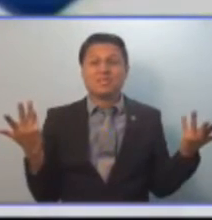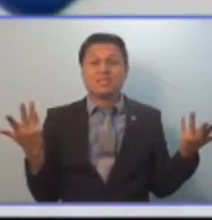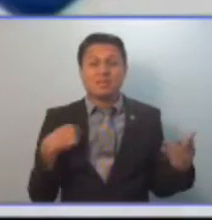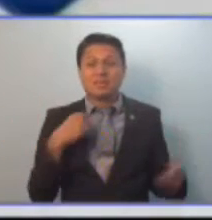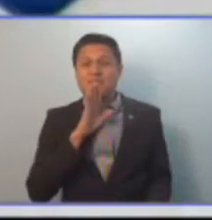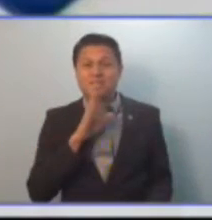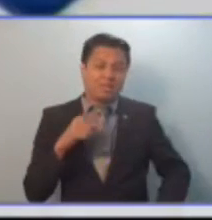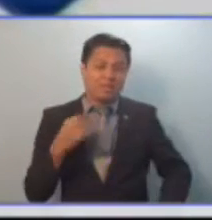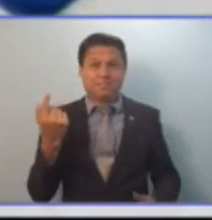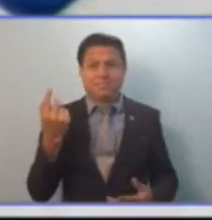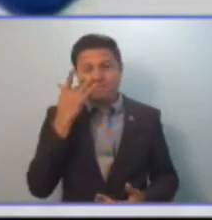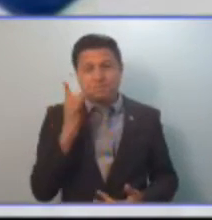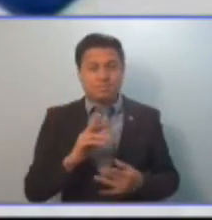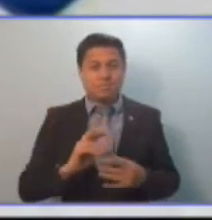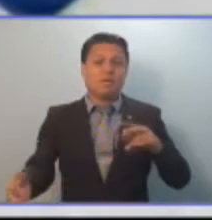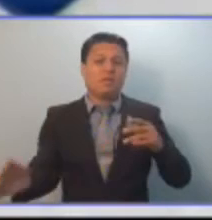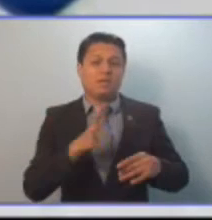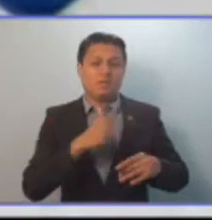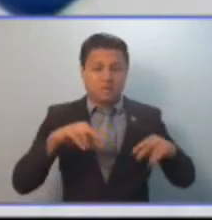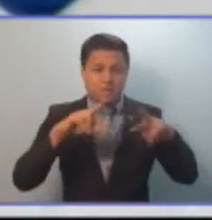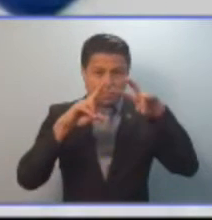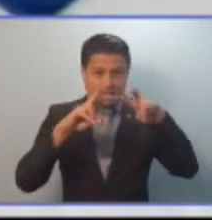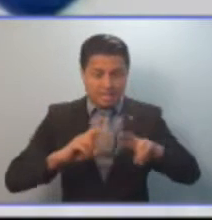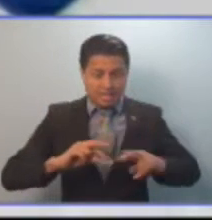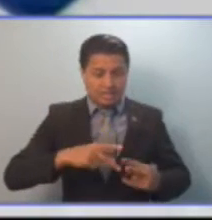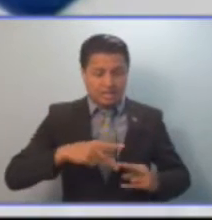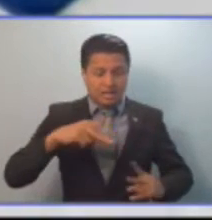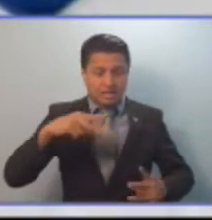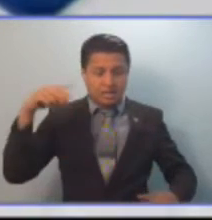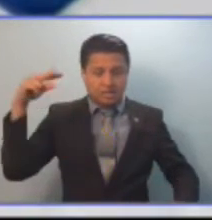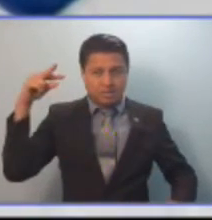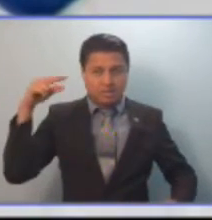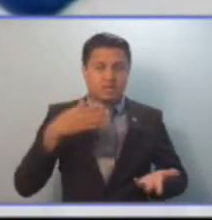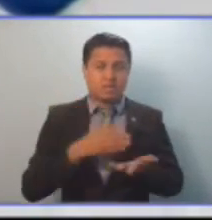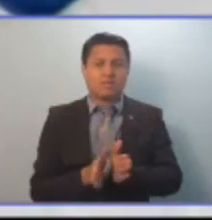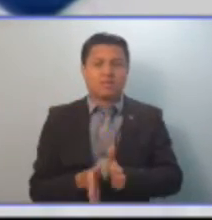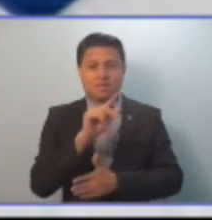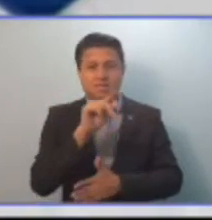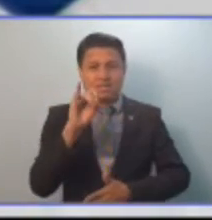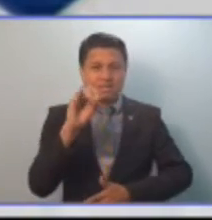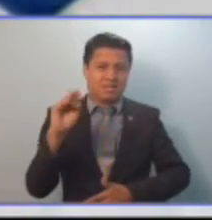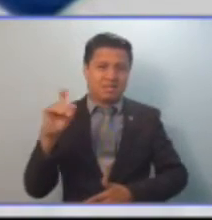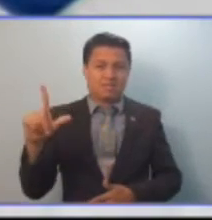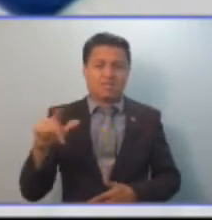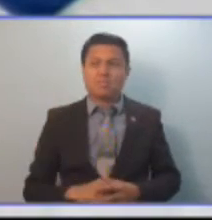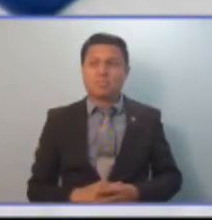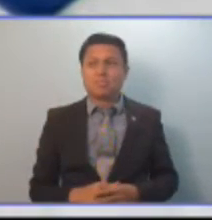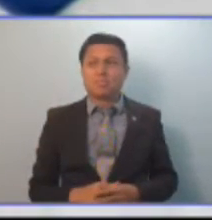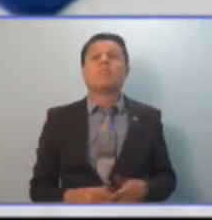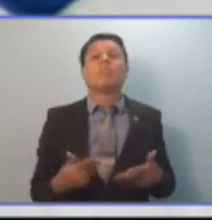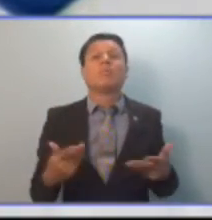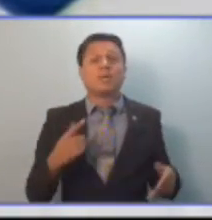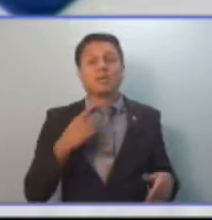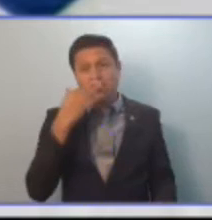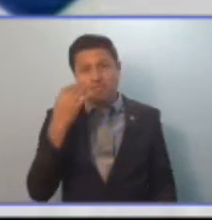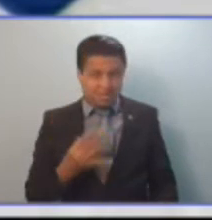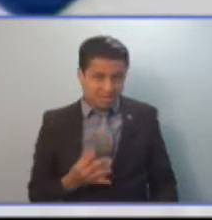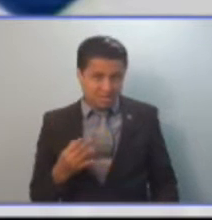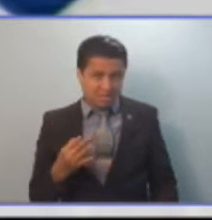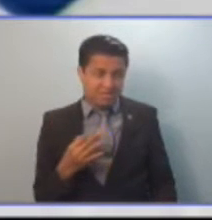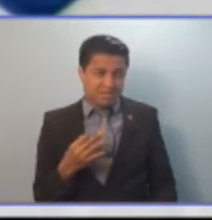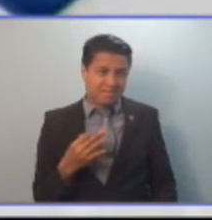en el laboratorio o en medicina legal? Porque